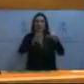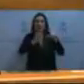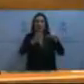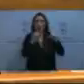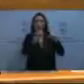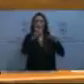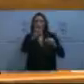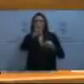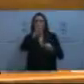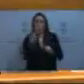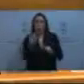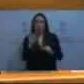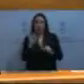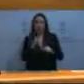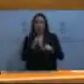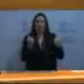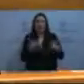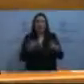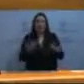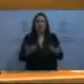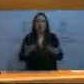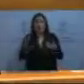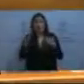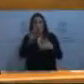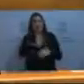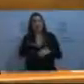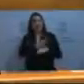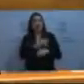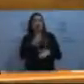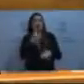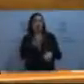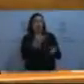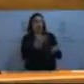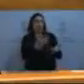señoría. Señor consejero, tiene la palabra.